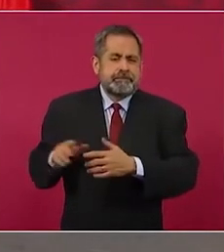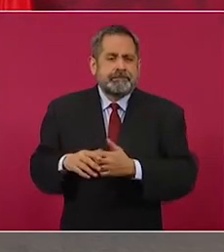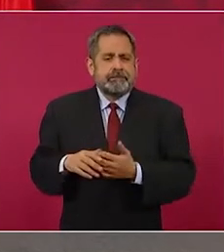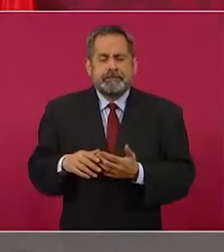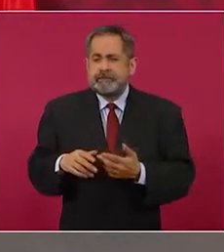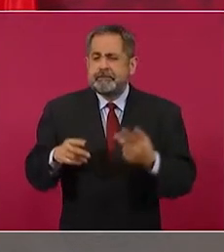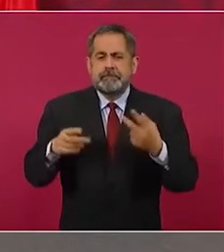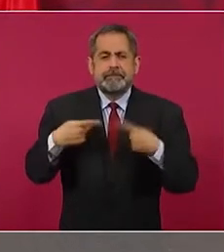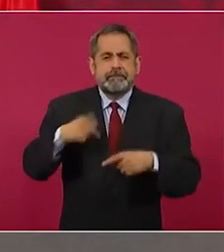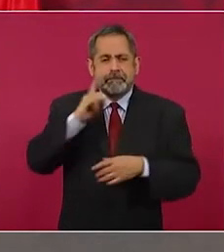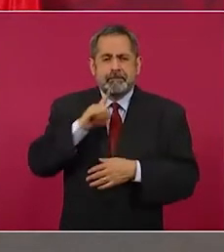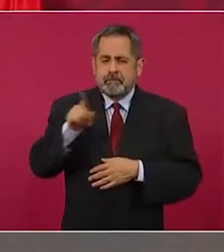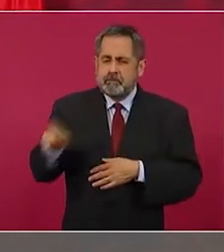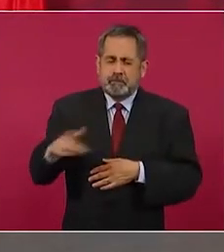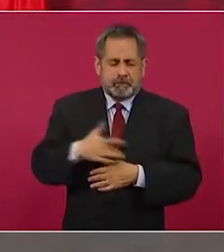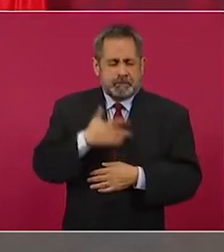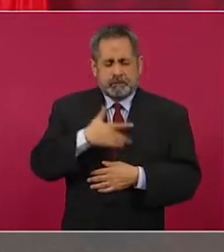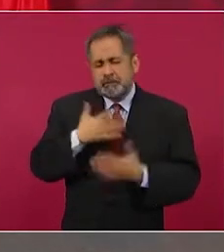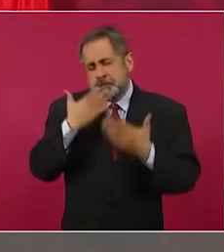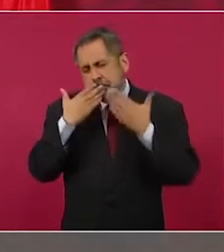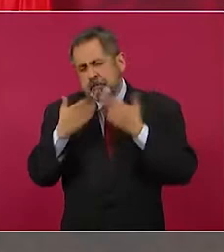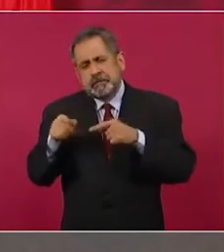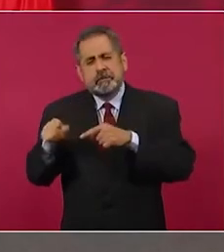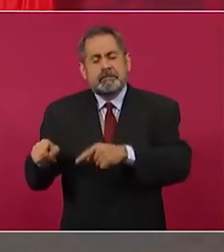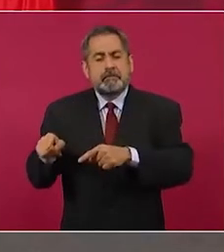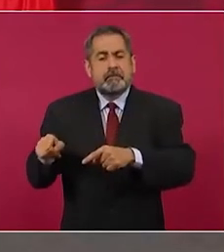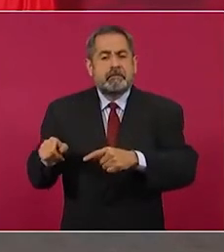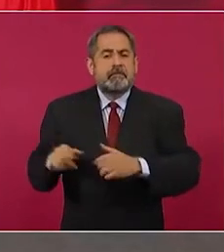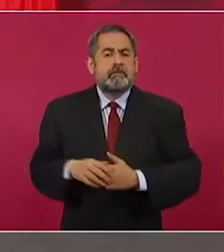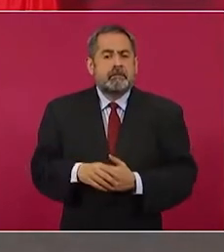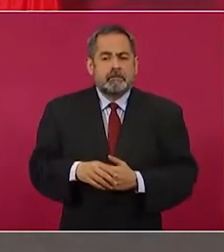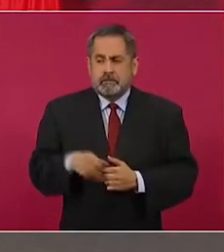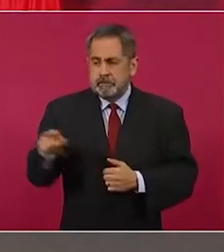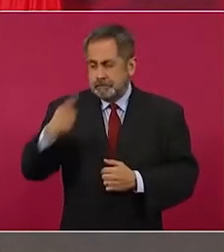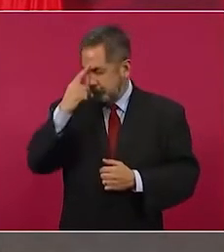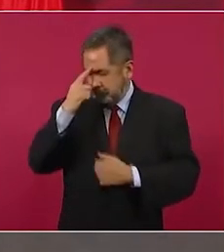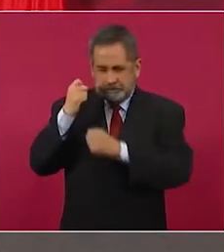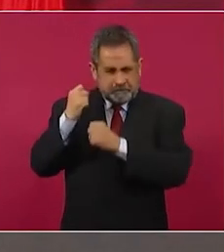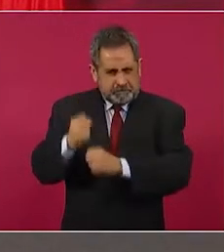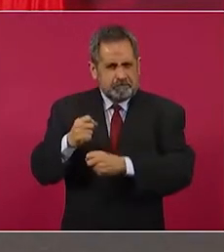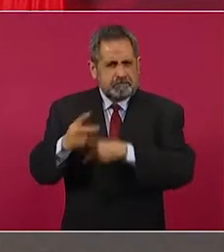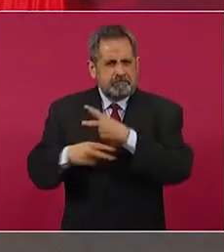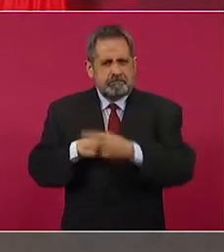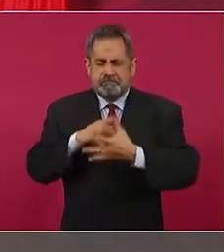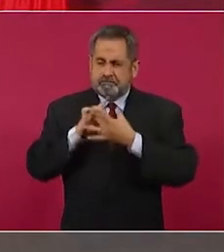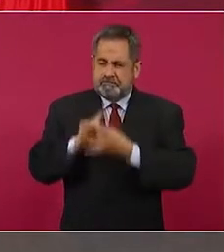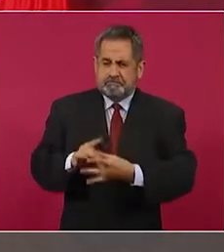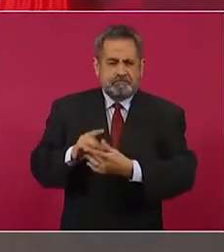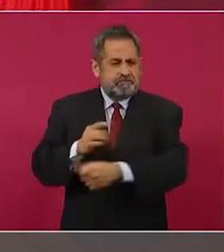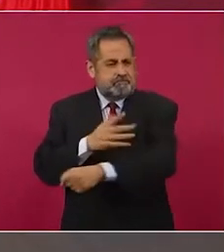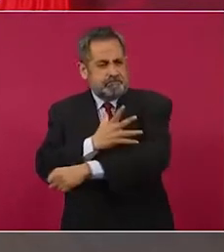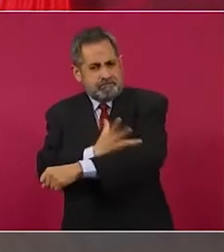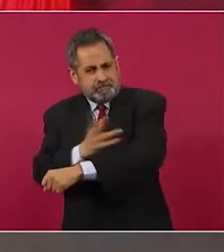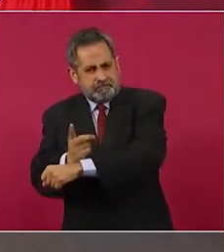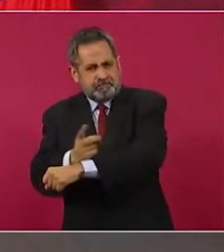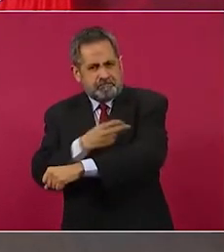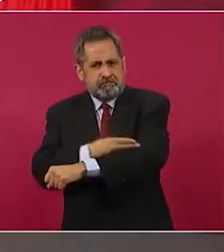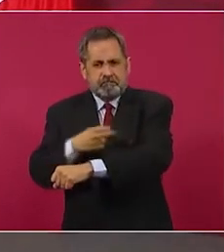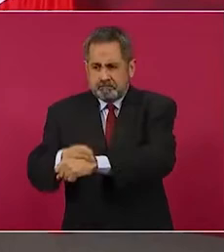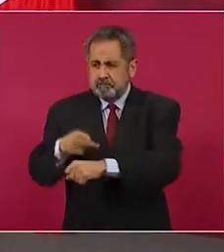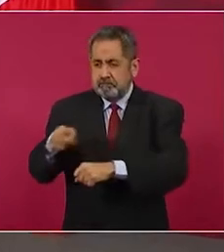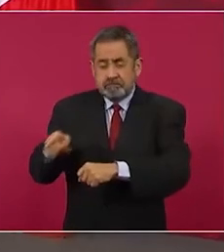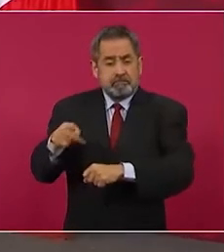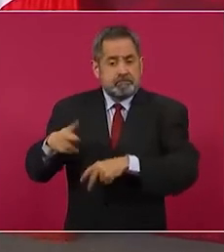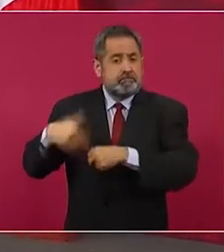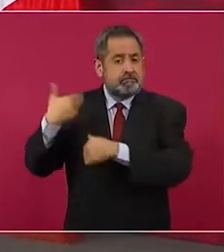una mujer de buenos sentimientos, de convicción, honesta. Ella va a ser.